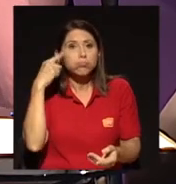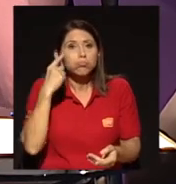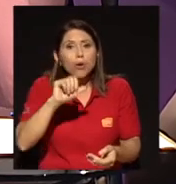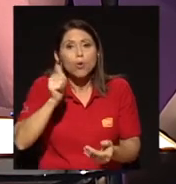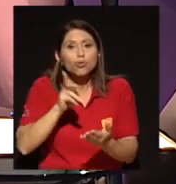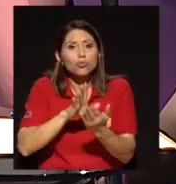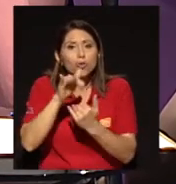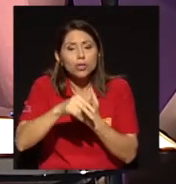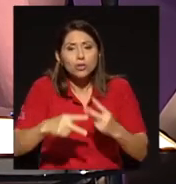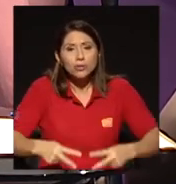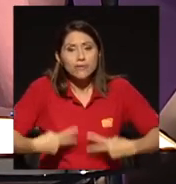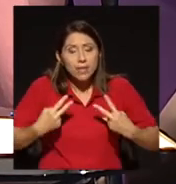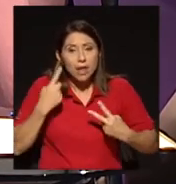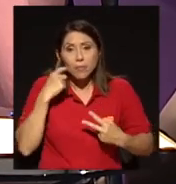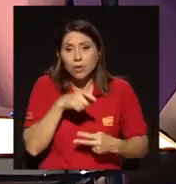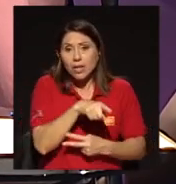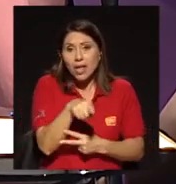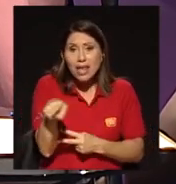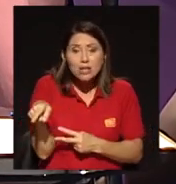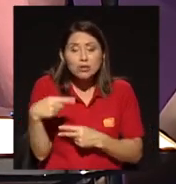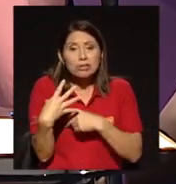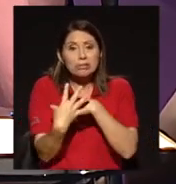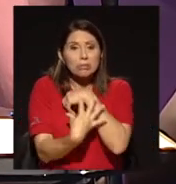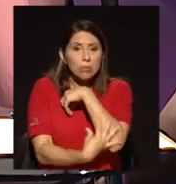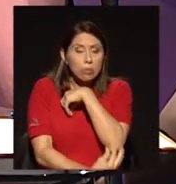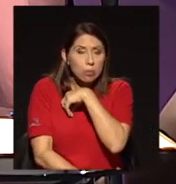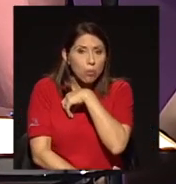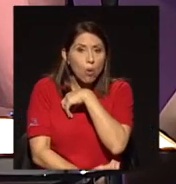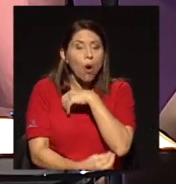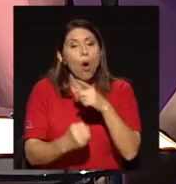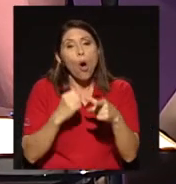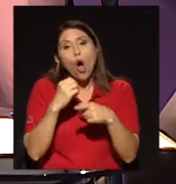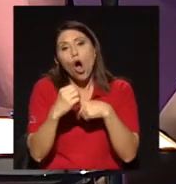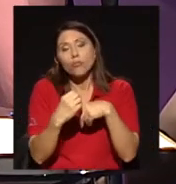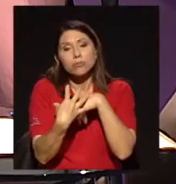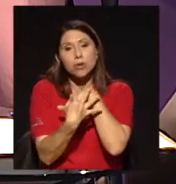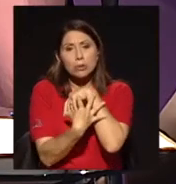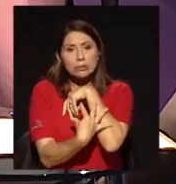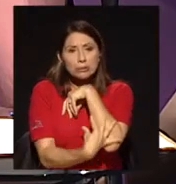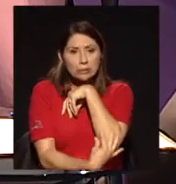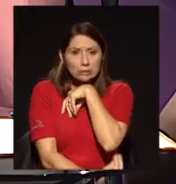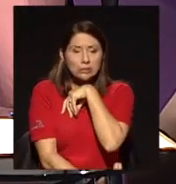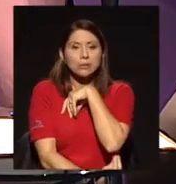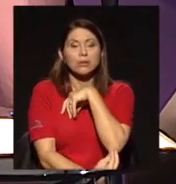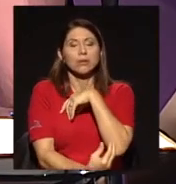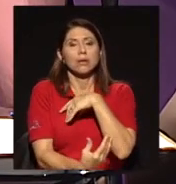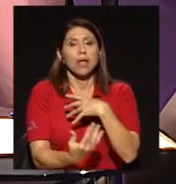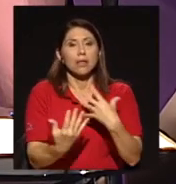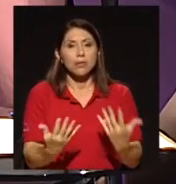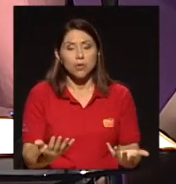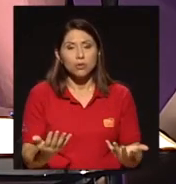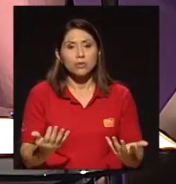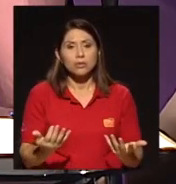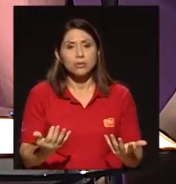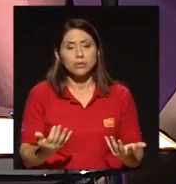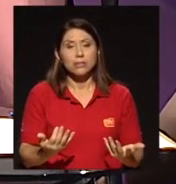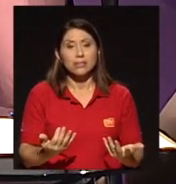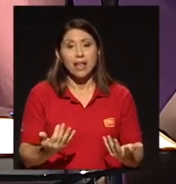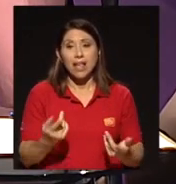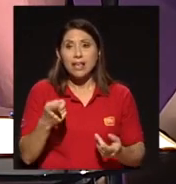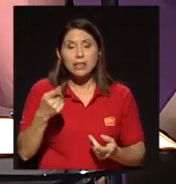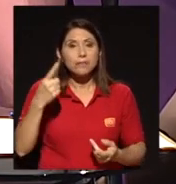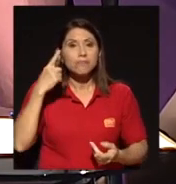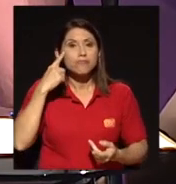de vida porque está en una situación de pobreza o de pobreza extrema, entonces se